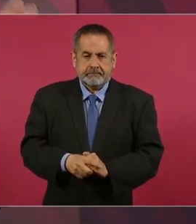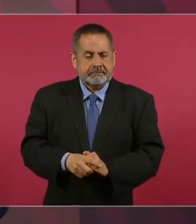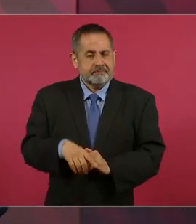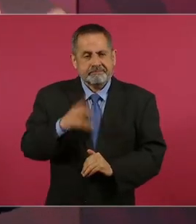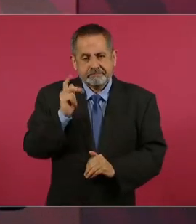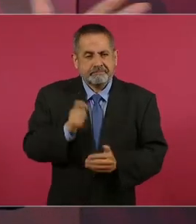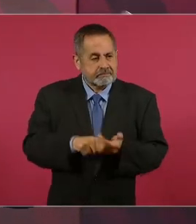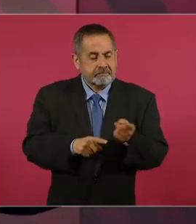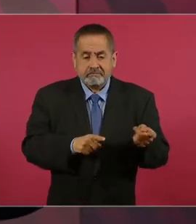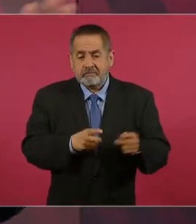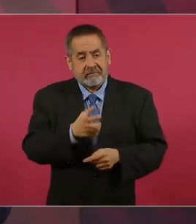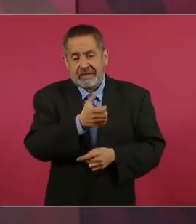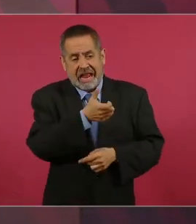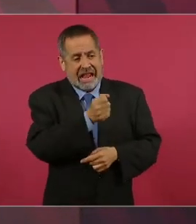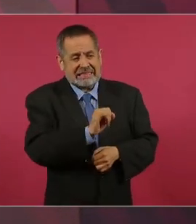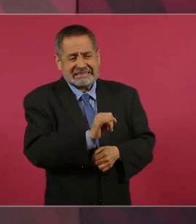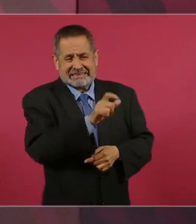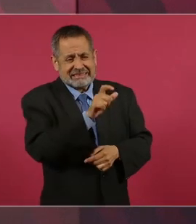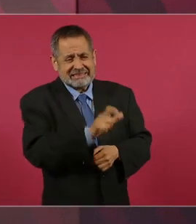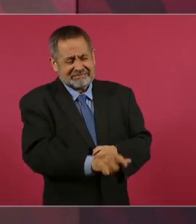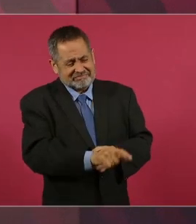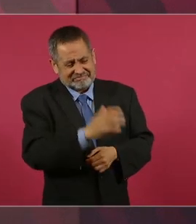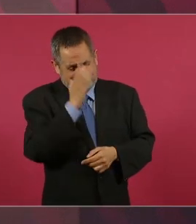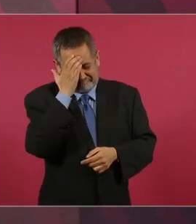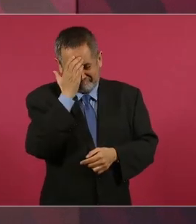Pero pues así es,